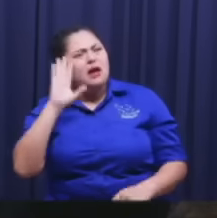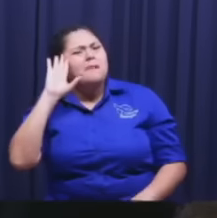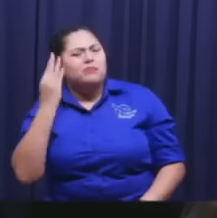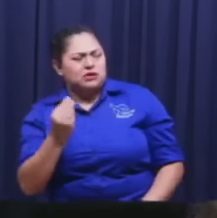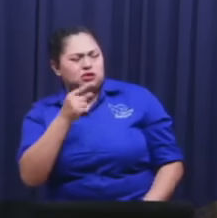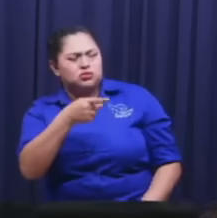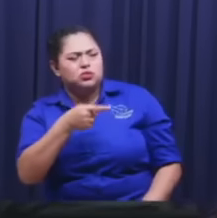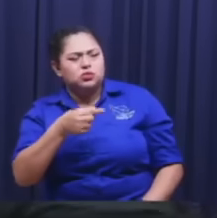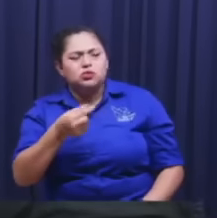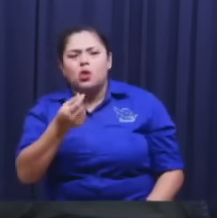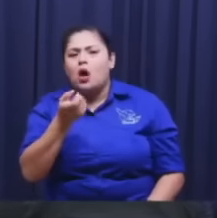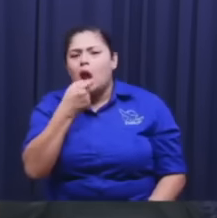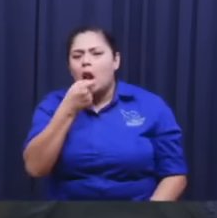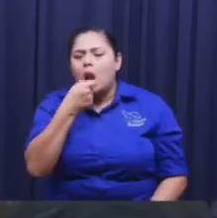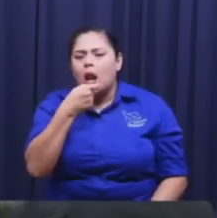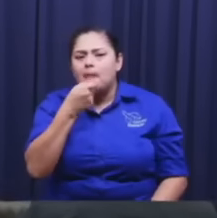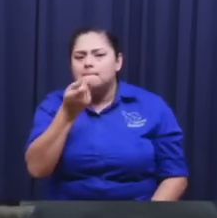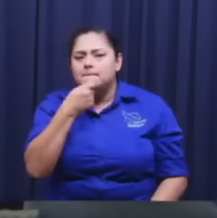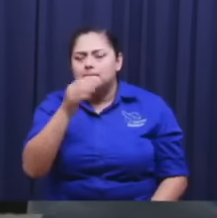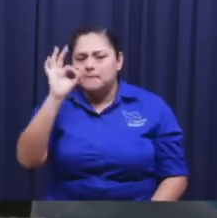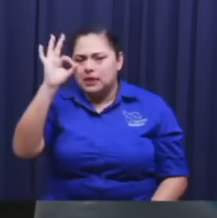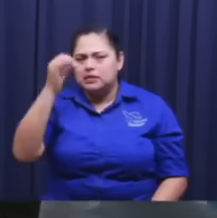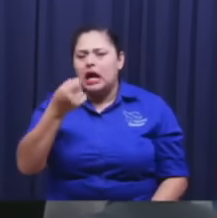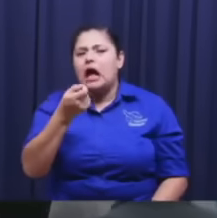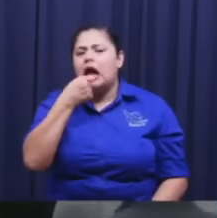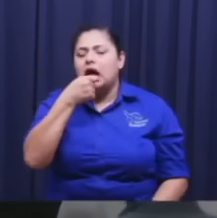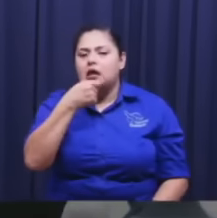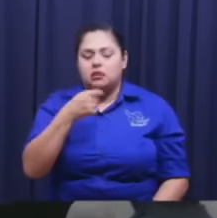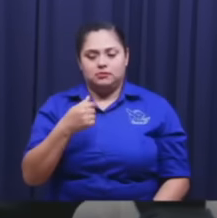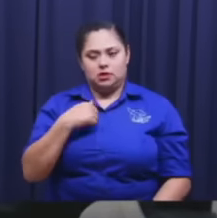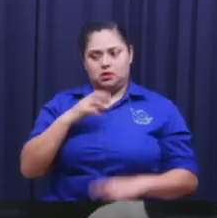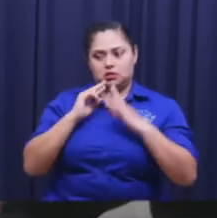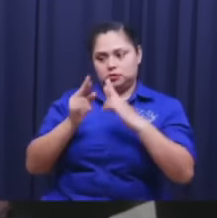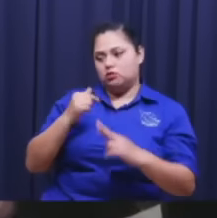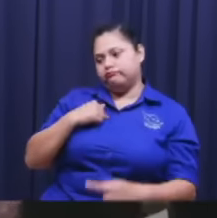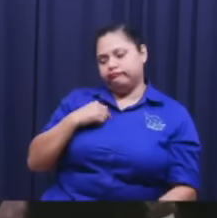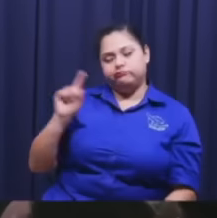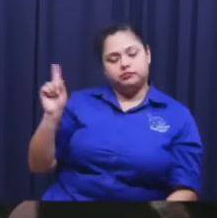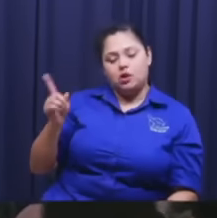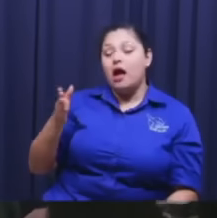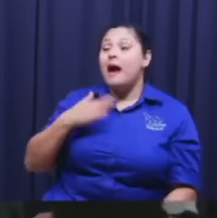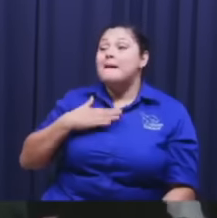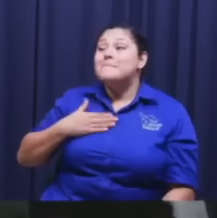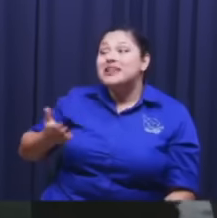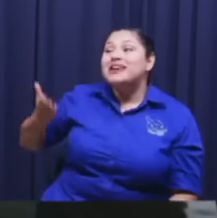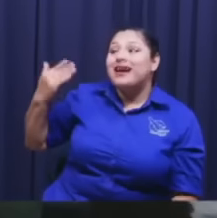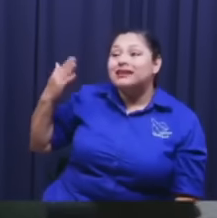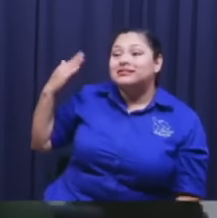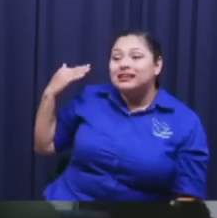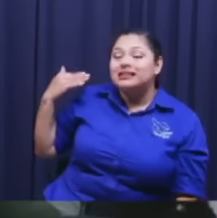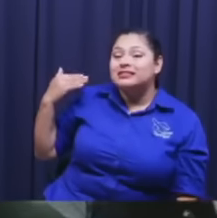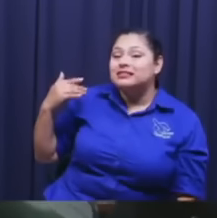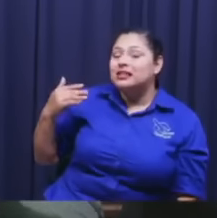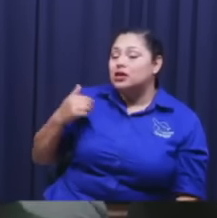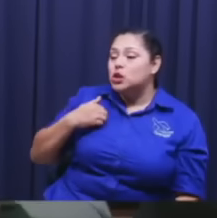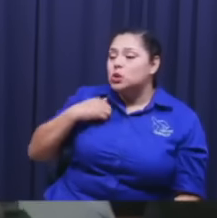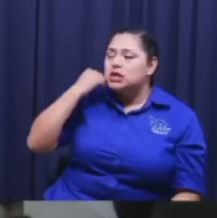No, me dijo. No, mira, me dijo, a mí antes me daba un catarro y me tiraba en la